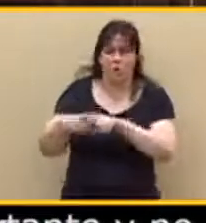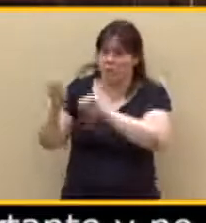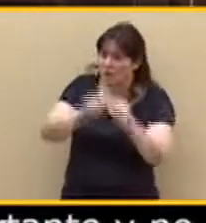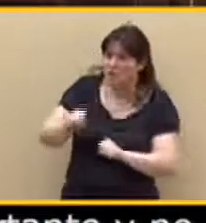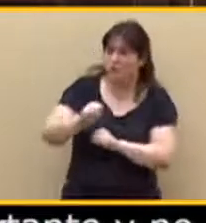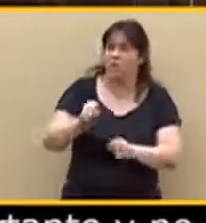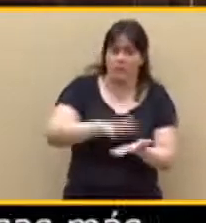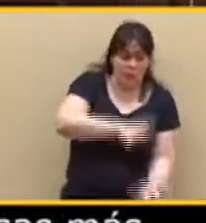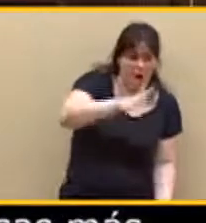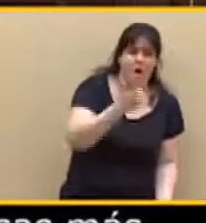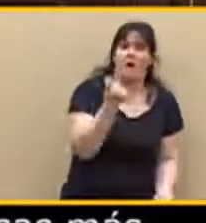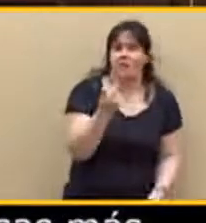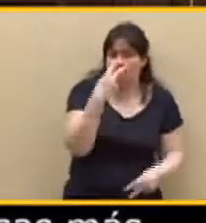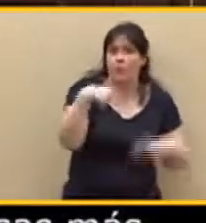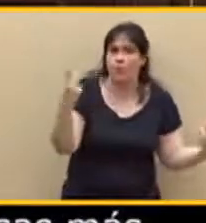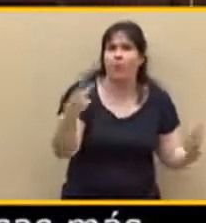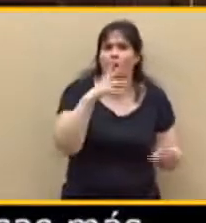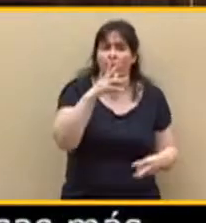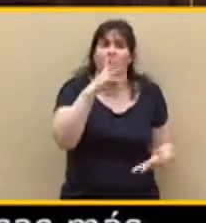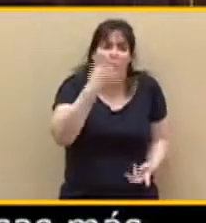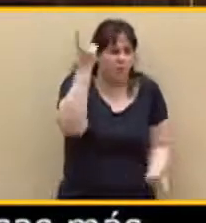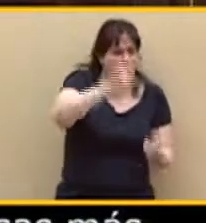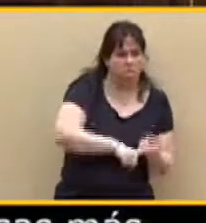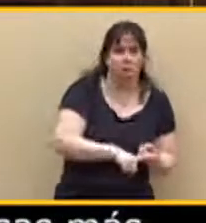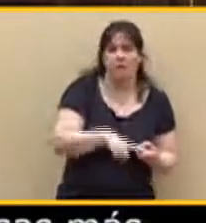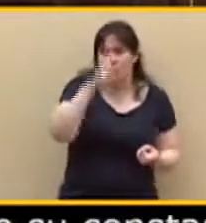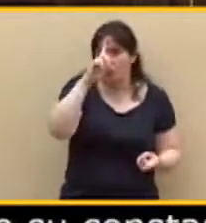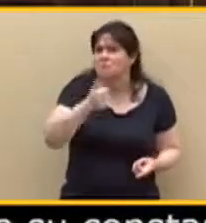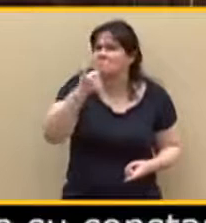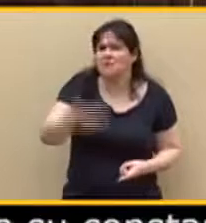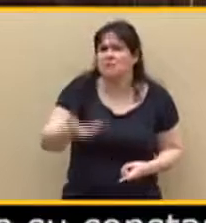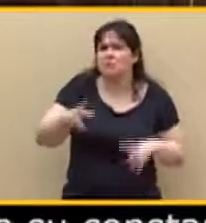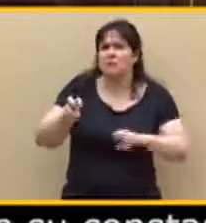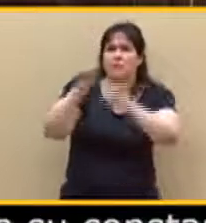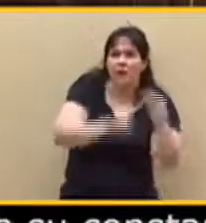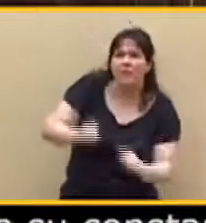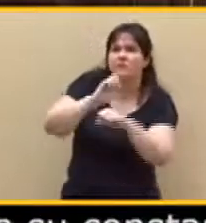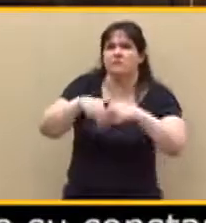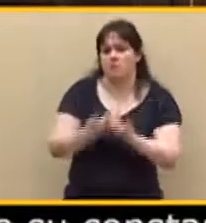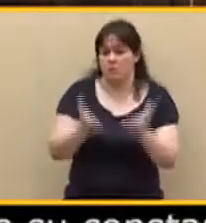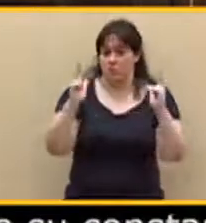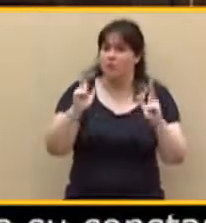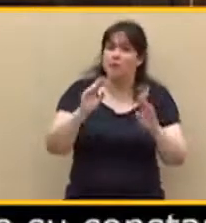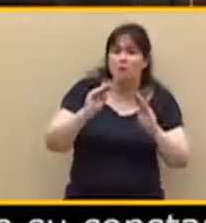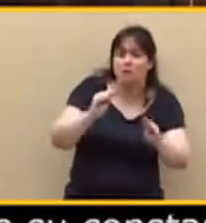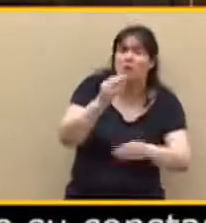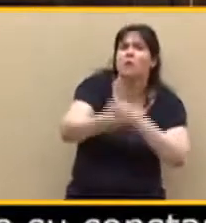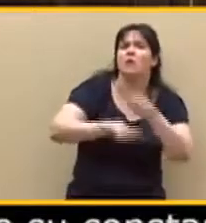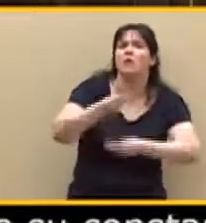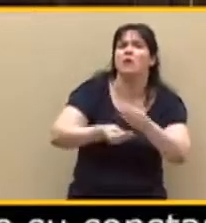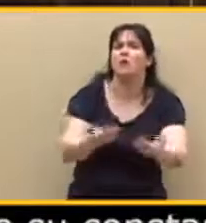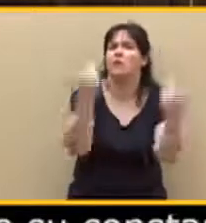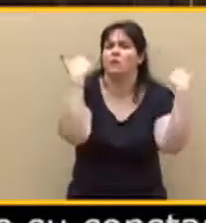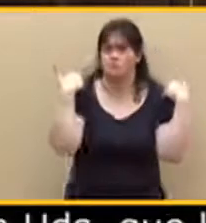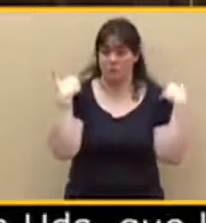saqueo. No sé si hay algo más importante para ustedes que la defensa de la democracia. Pero Ustedes han utilizado sus responsabilidades al frente